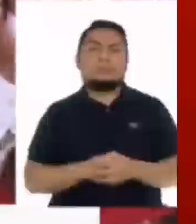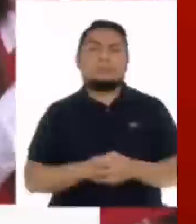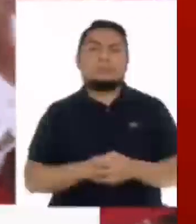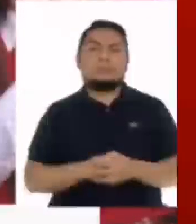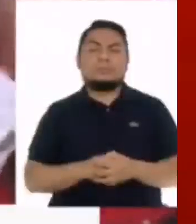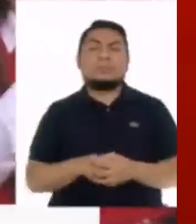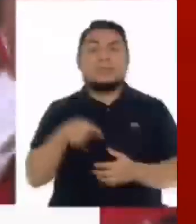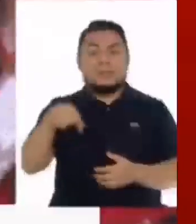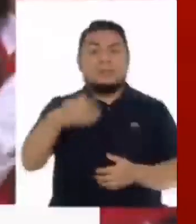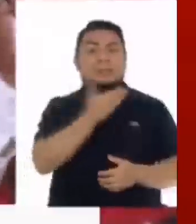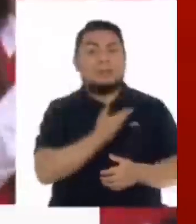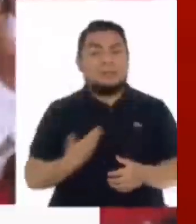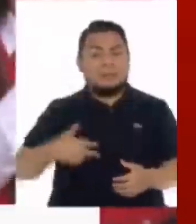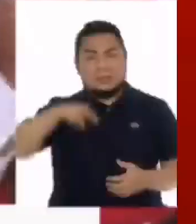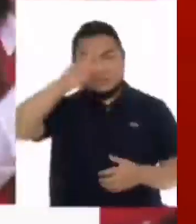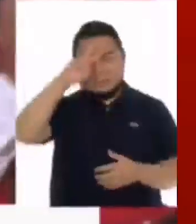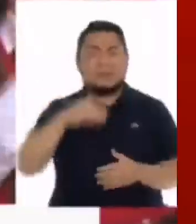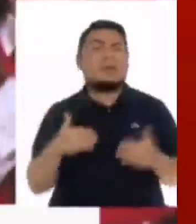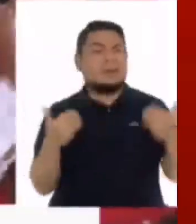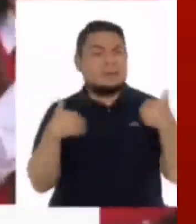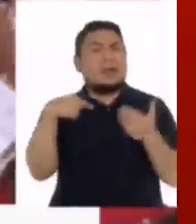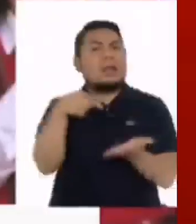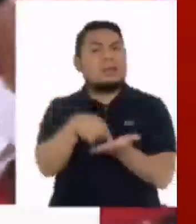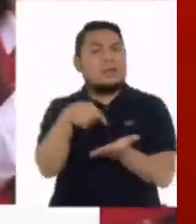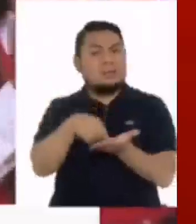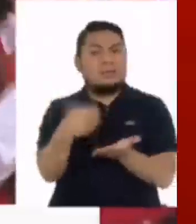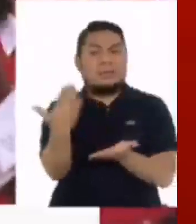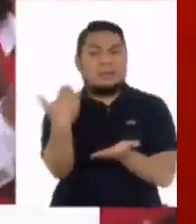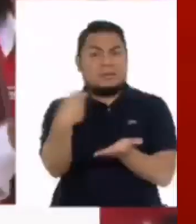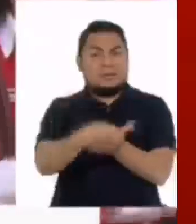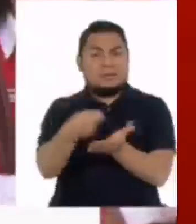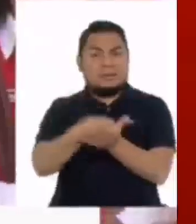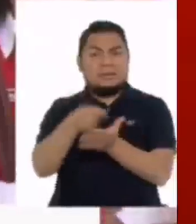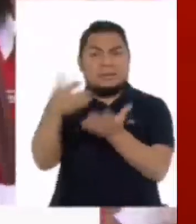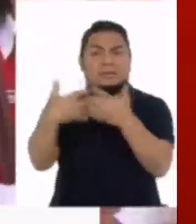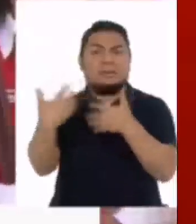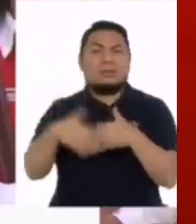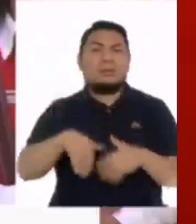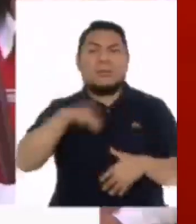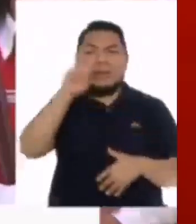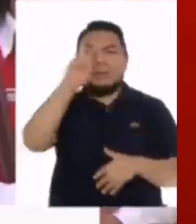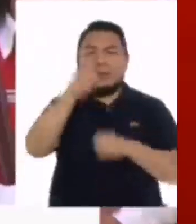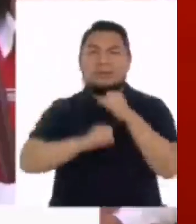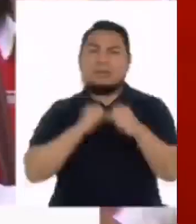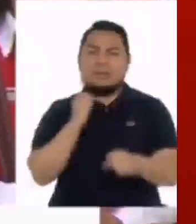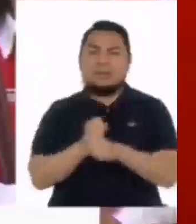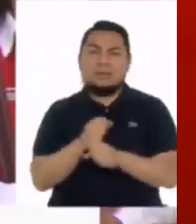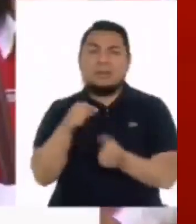El Estado tiene deudas por cobrar por más de 20 años.